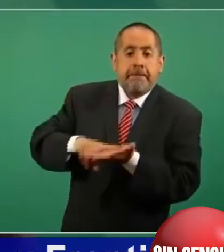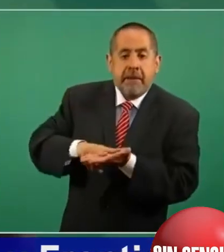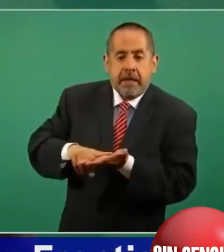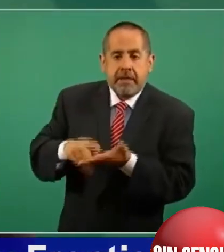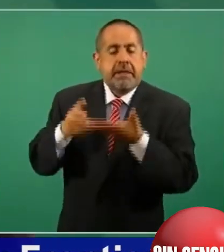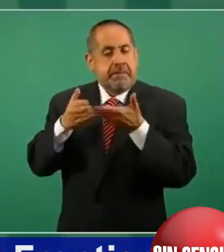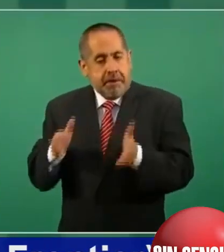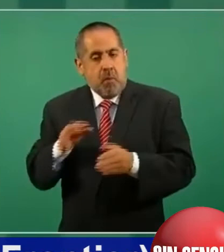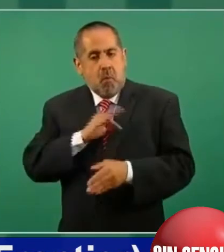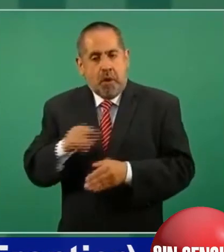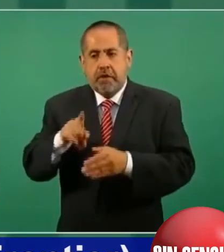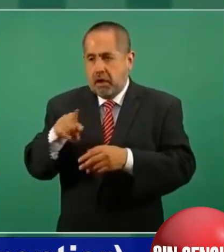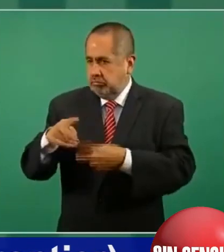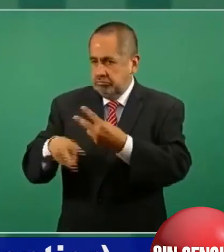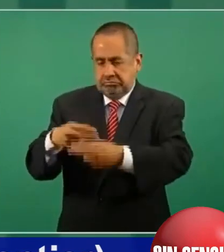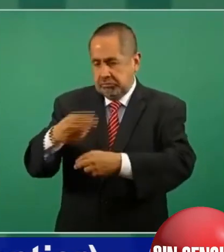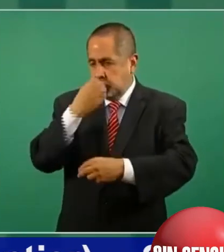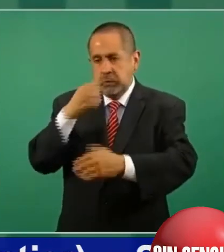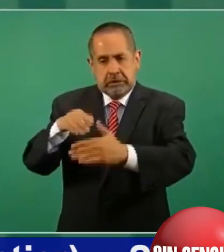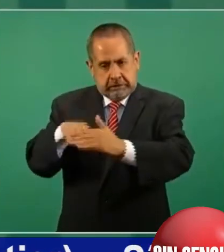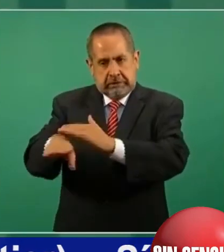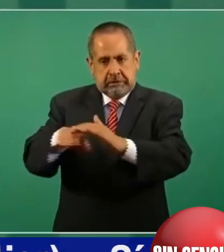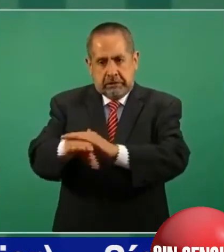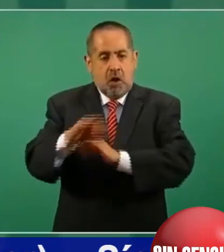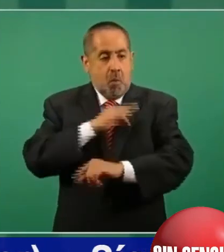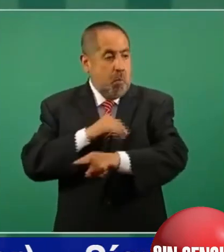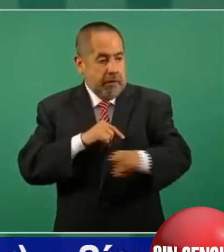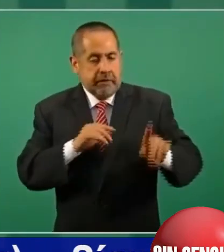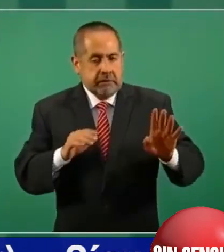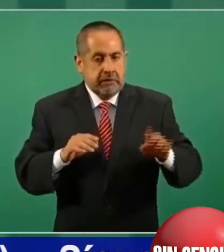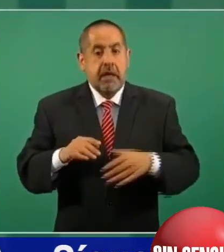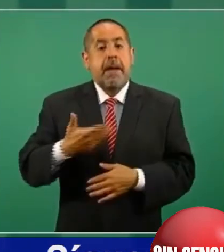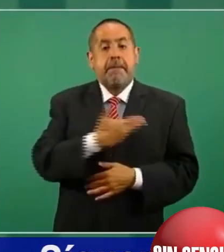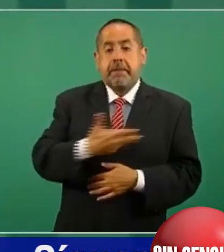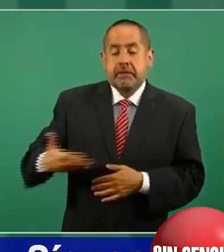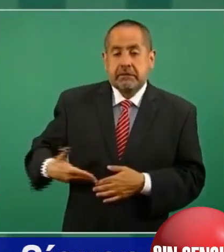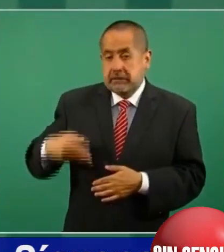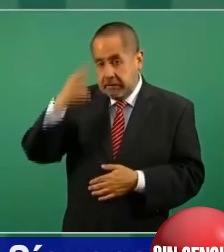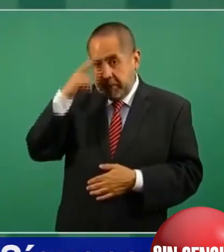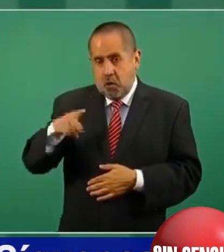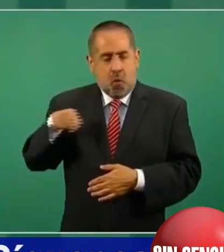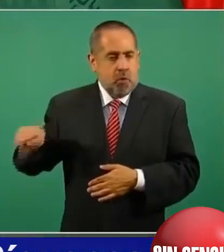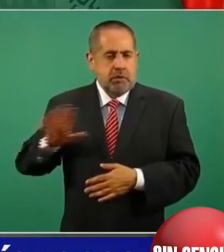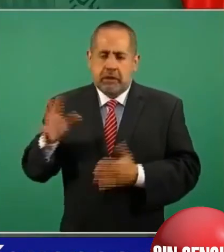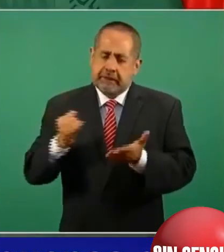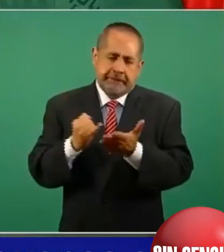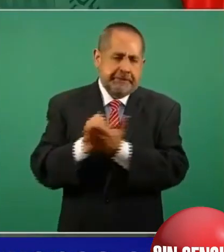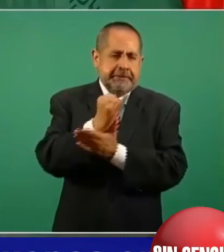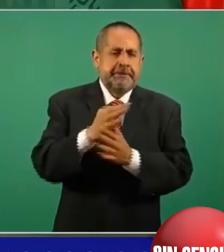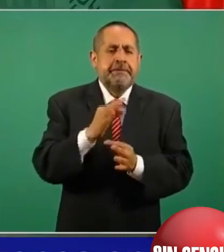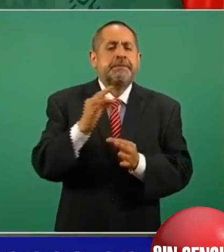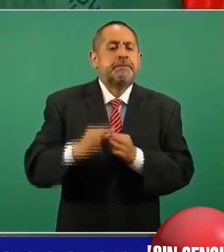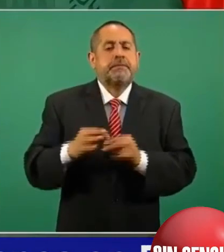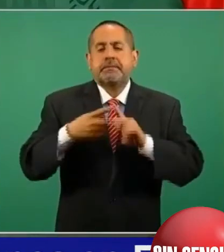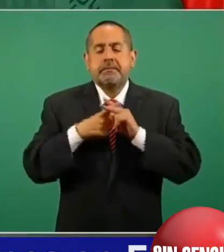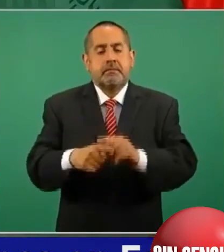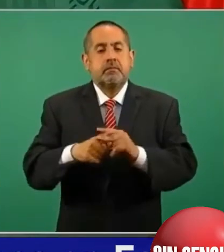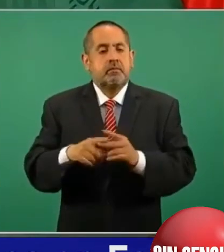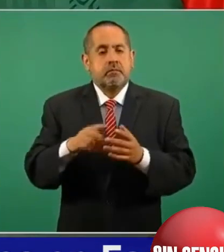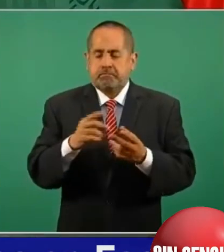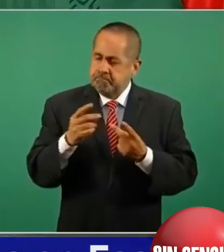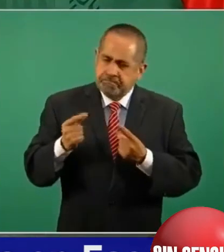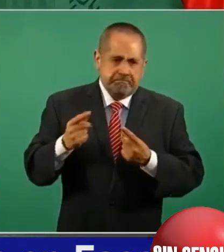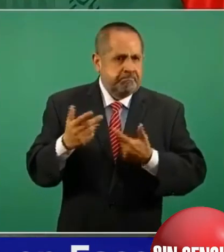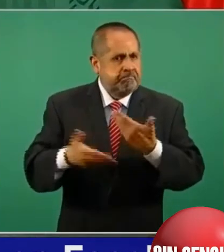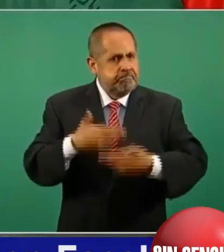ya puedes abrir las clases. Y el señor presidente de la República determinó precisamente que para acelerar